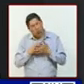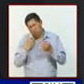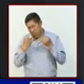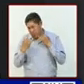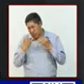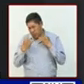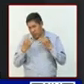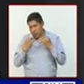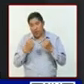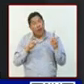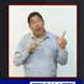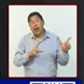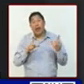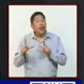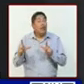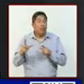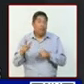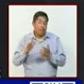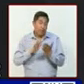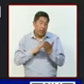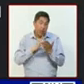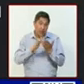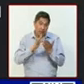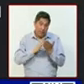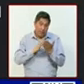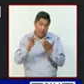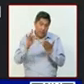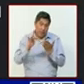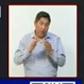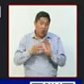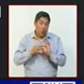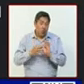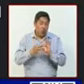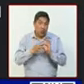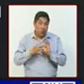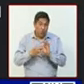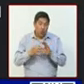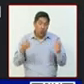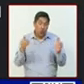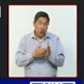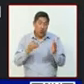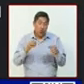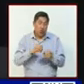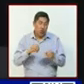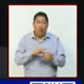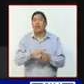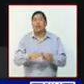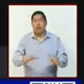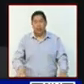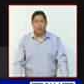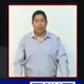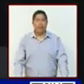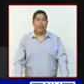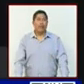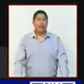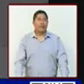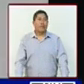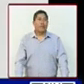información al alcance de la mano desde la aplicación Unidos contra el COVID.